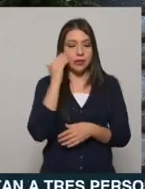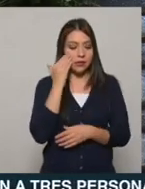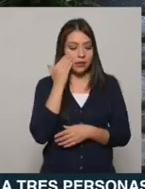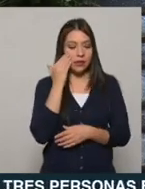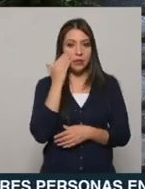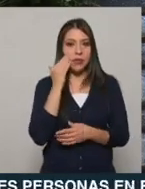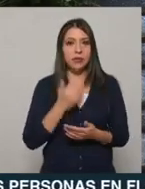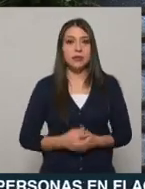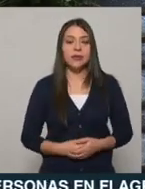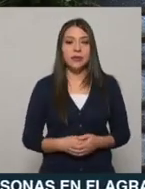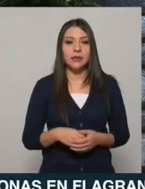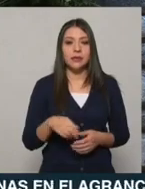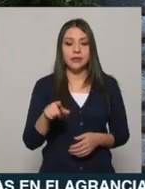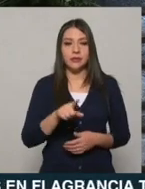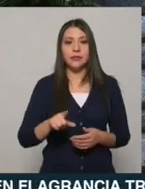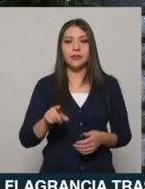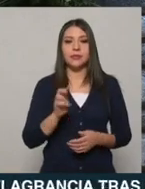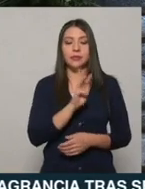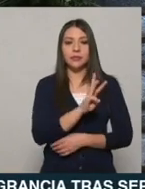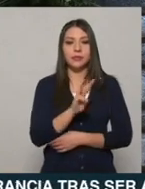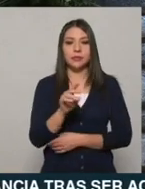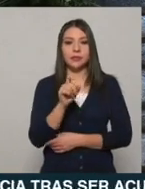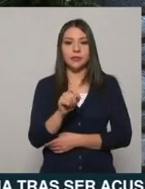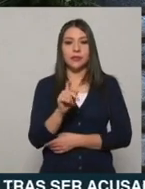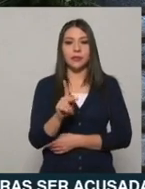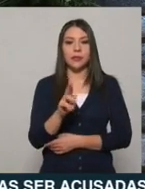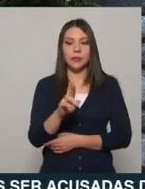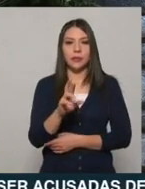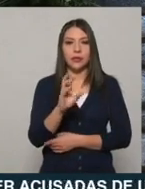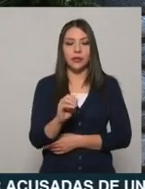internet, acérquense a nosotros, es